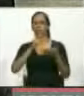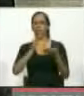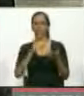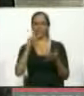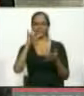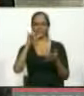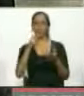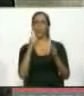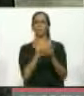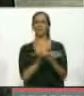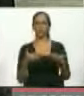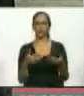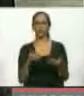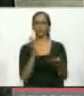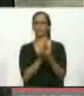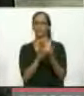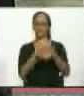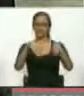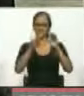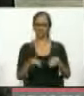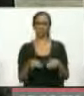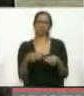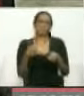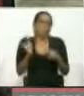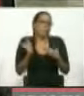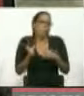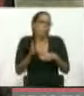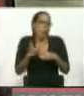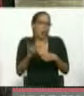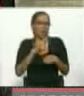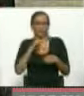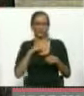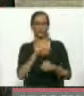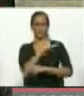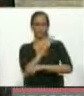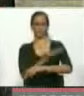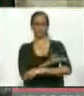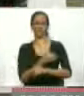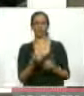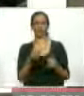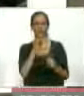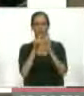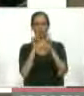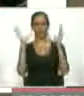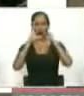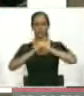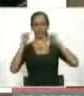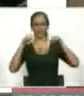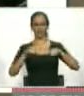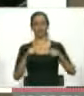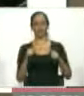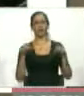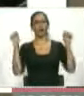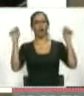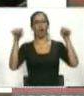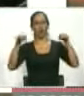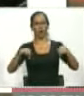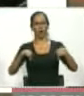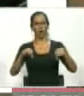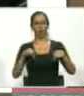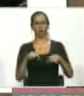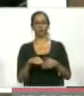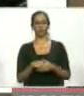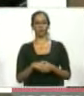y siempre nos tumban la cuenta pero bueno eso nos fortalece miren vamos con las noticias en de la noche de hoy hoy me toca con